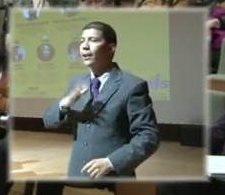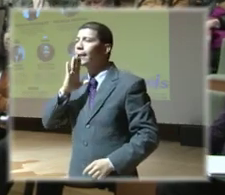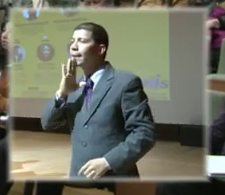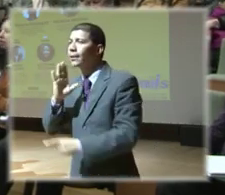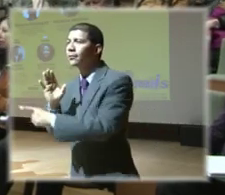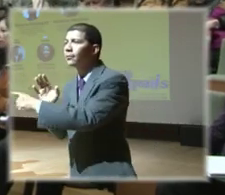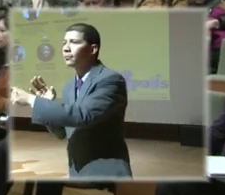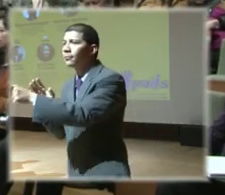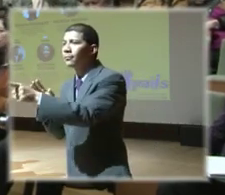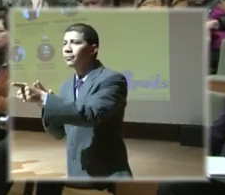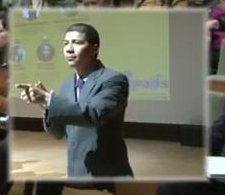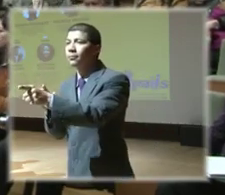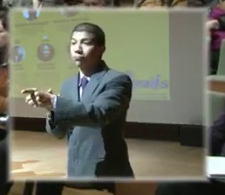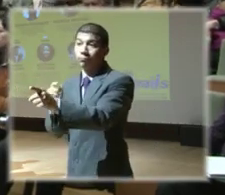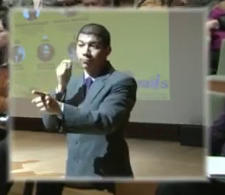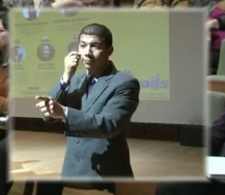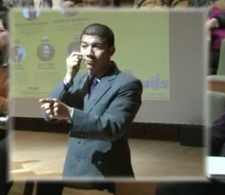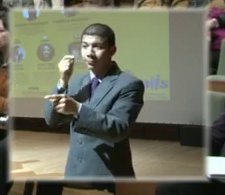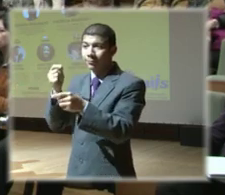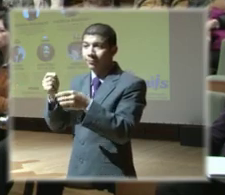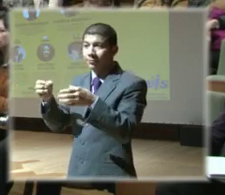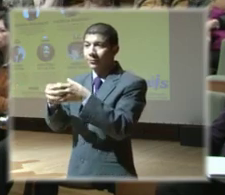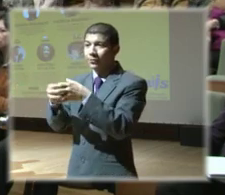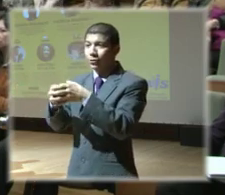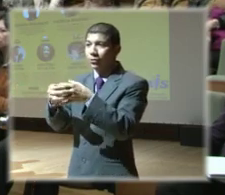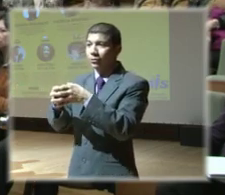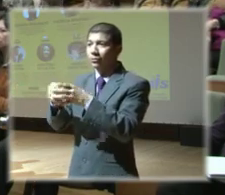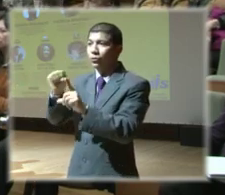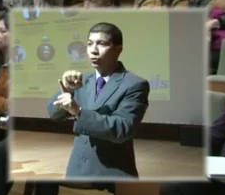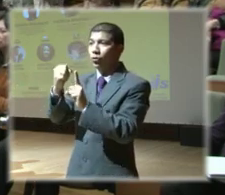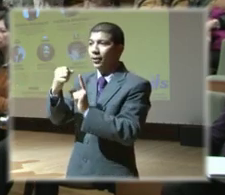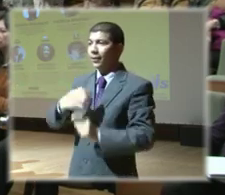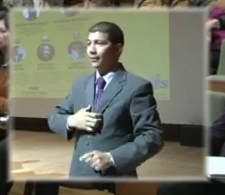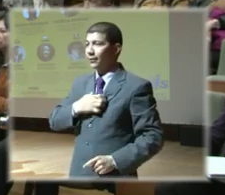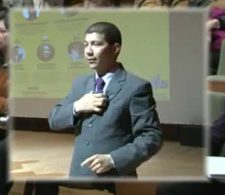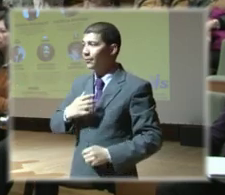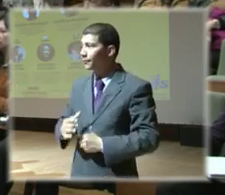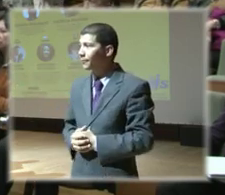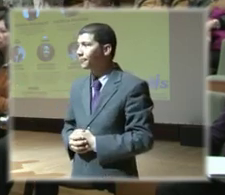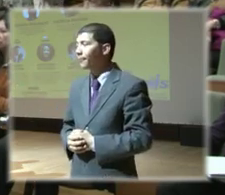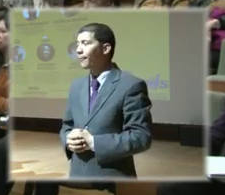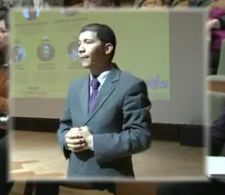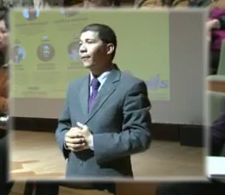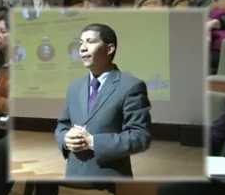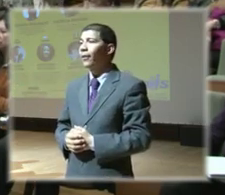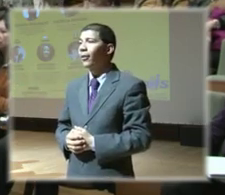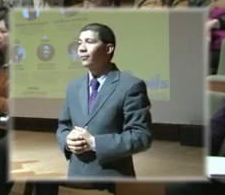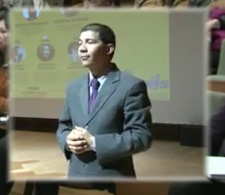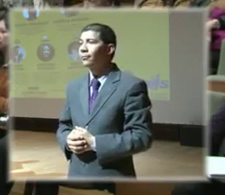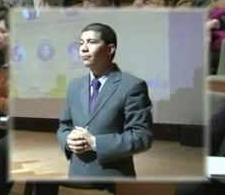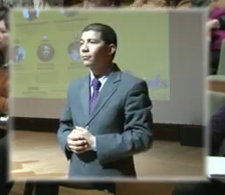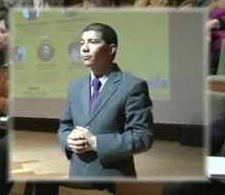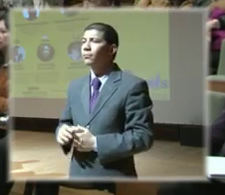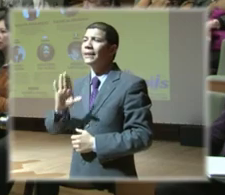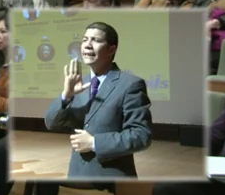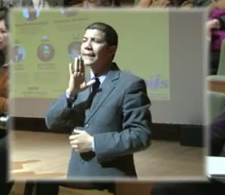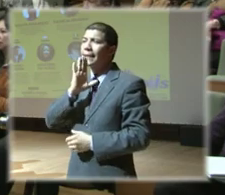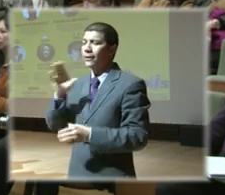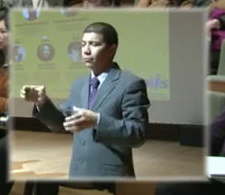Un poco menos, pero también más. ¿Y quiénes hacen parte de agencias del gobierno?